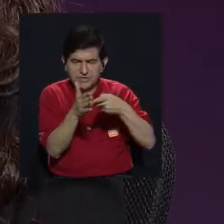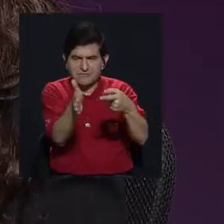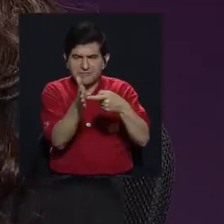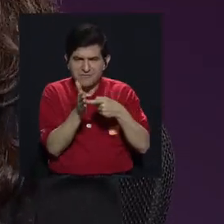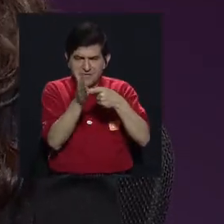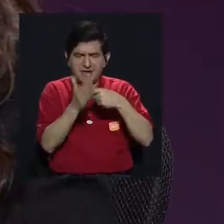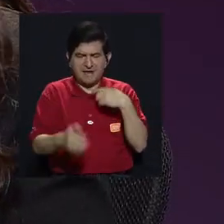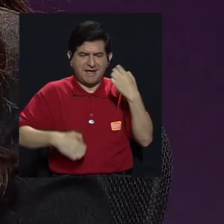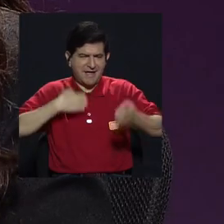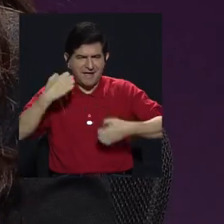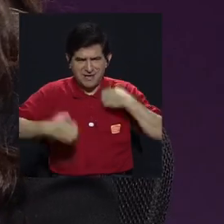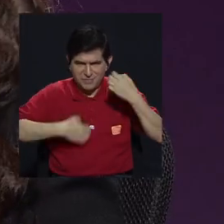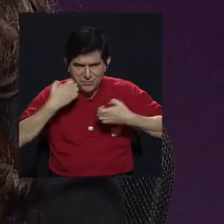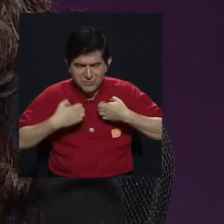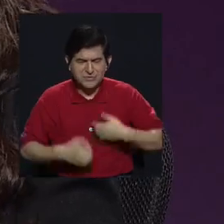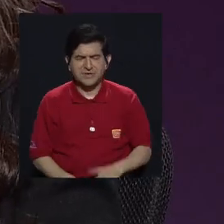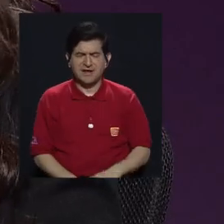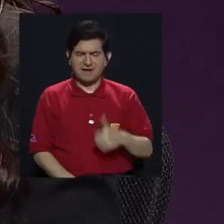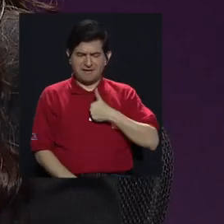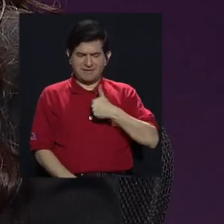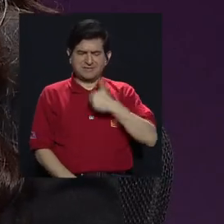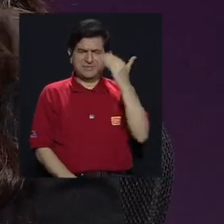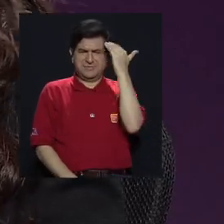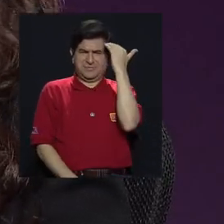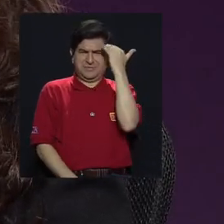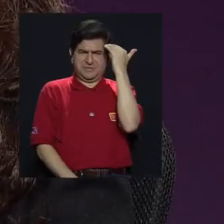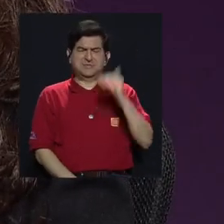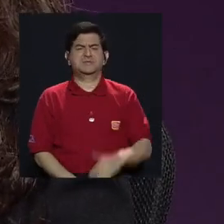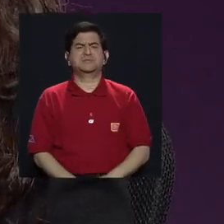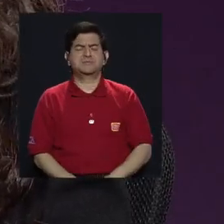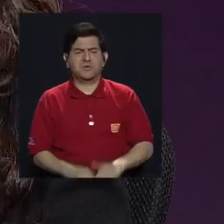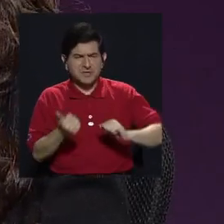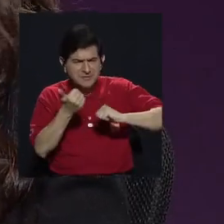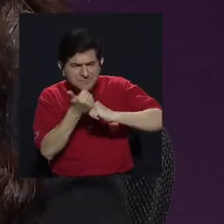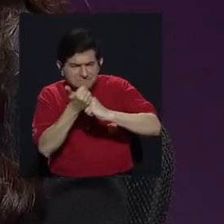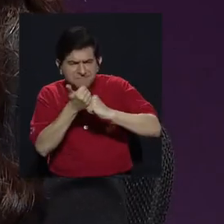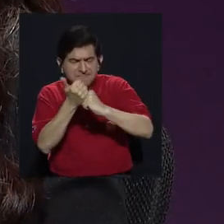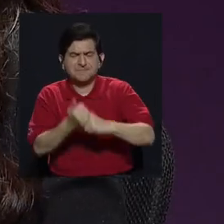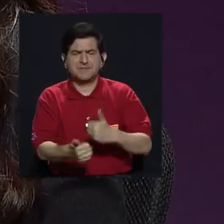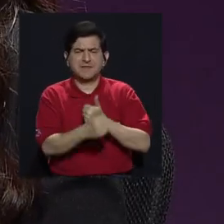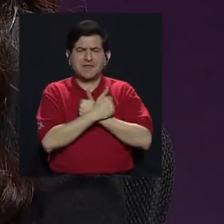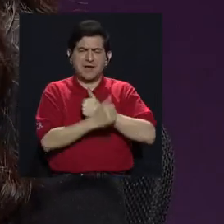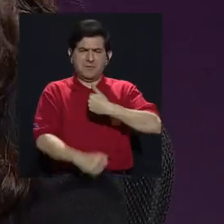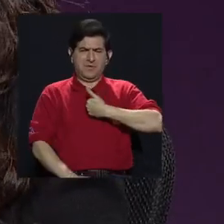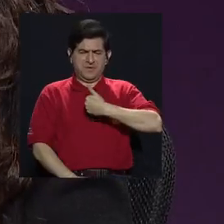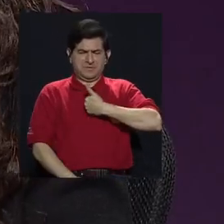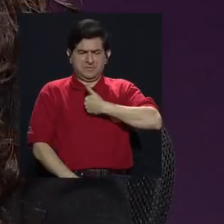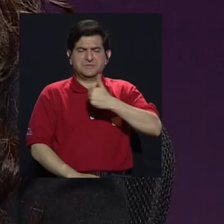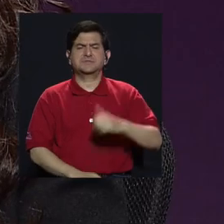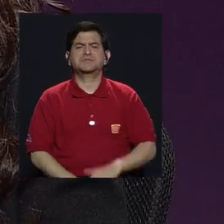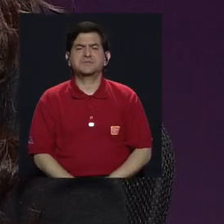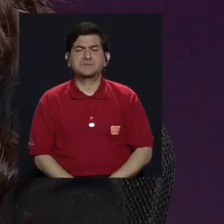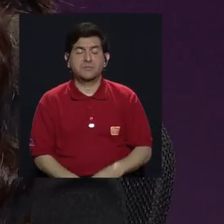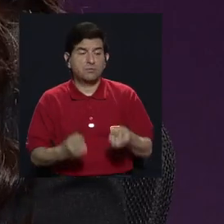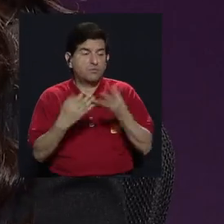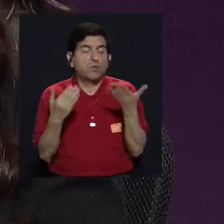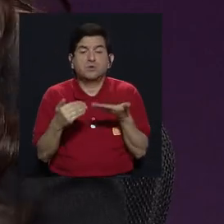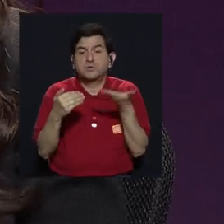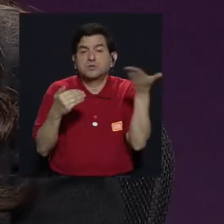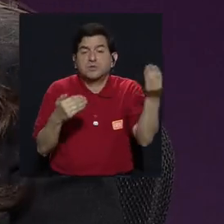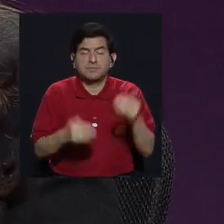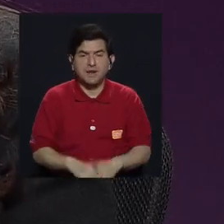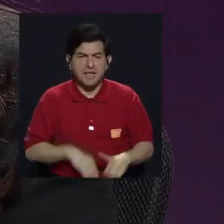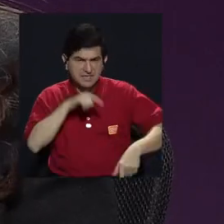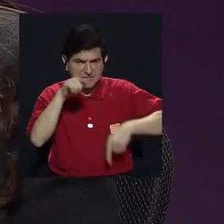una exigencia emocional, implica autoconocimiento, implica un refuerzo de la autoestima, implica muchísimas